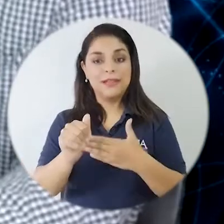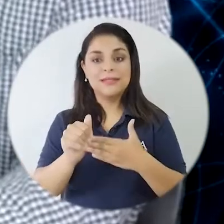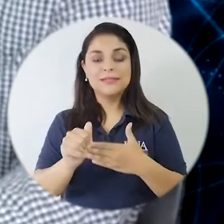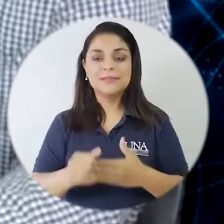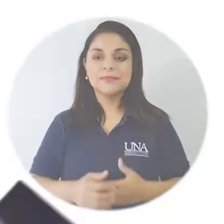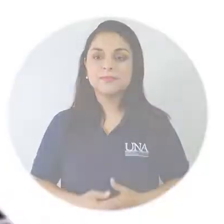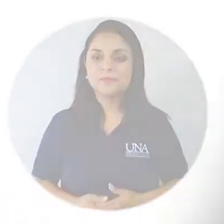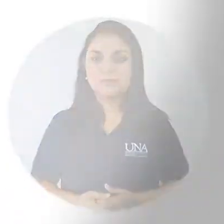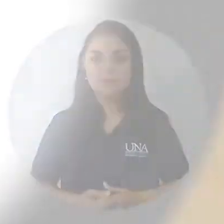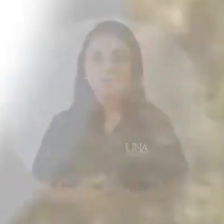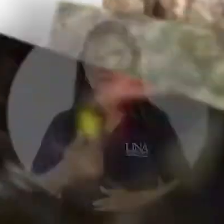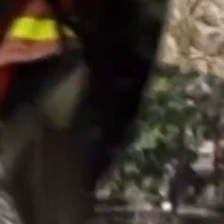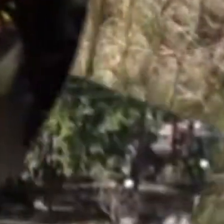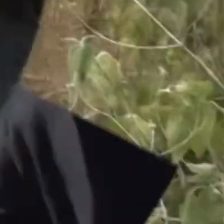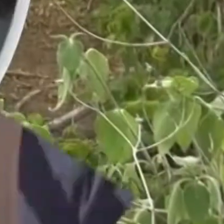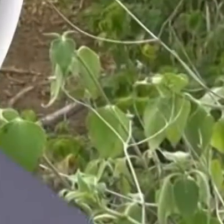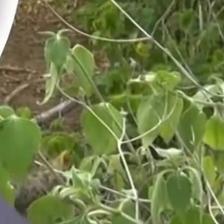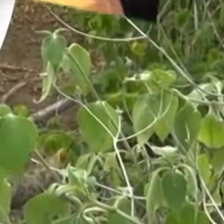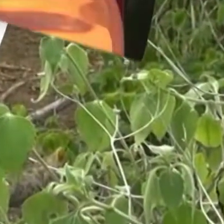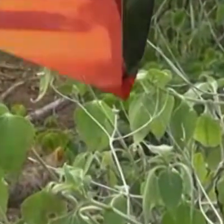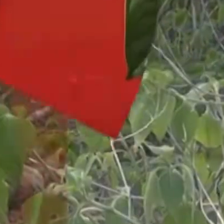los líderes.